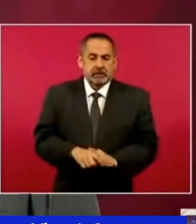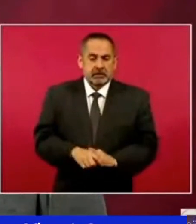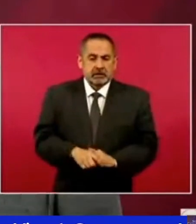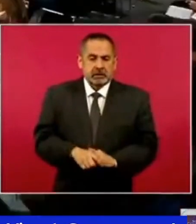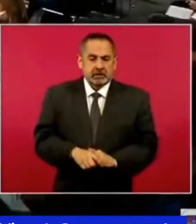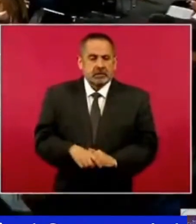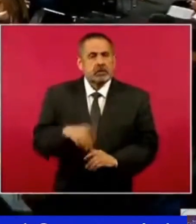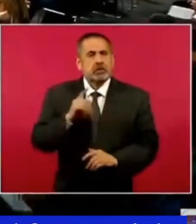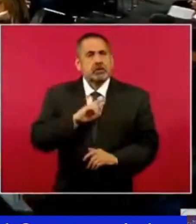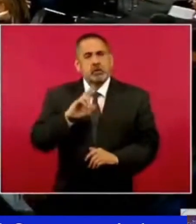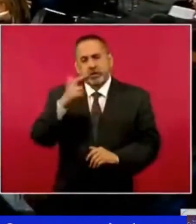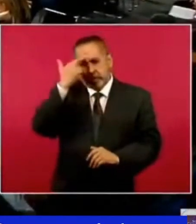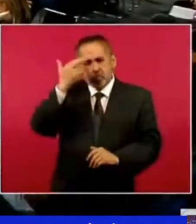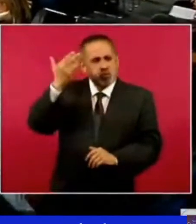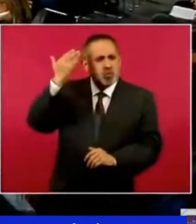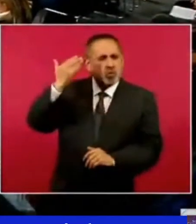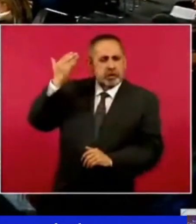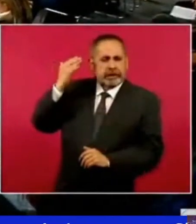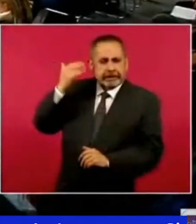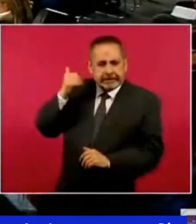me hace recordar